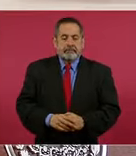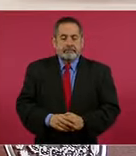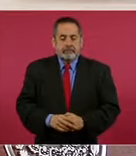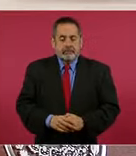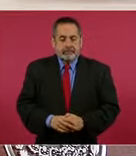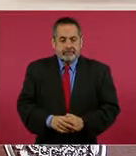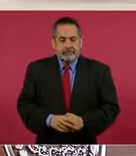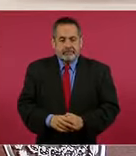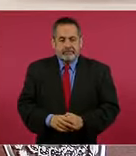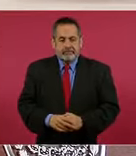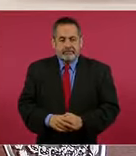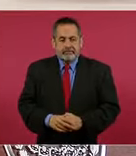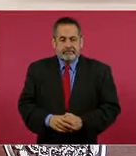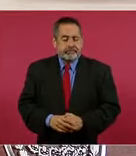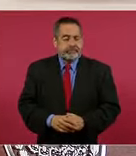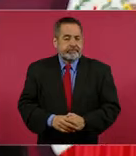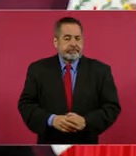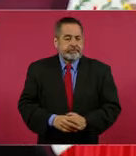pues